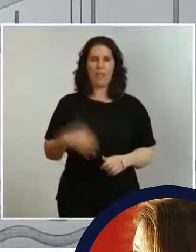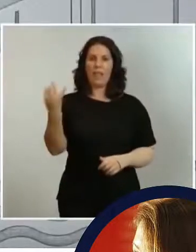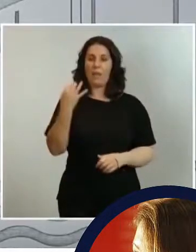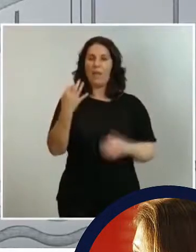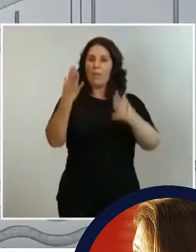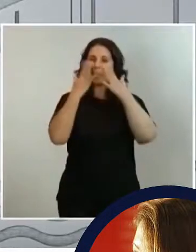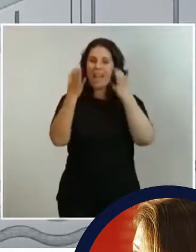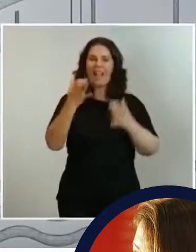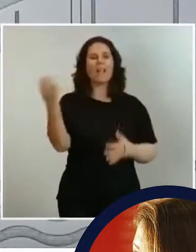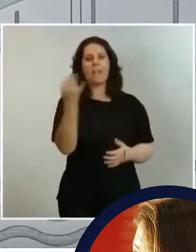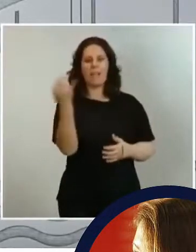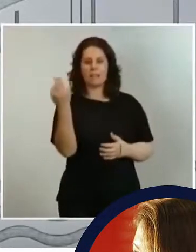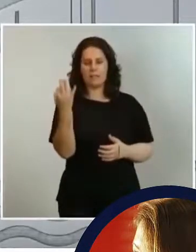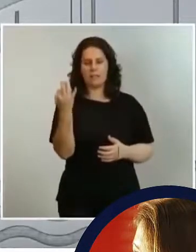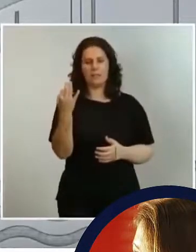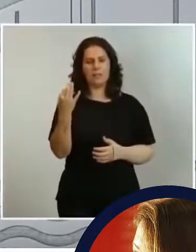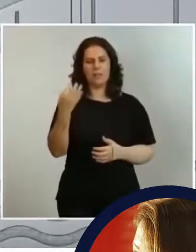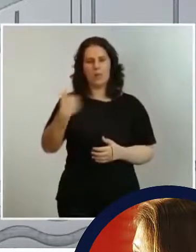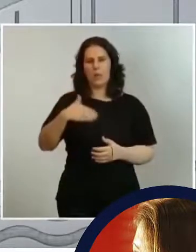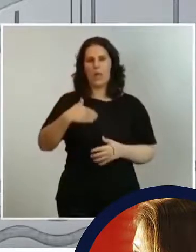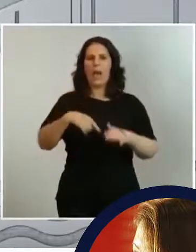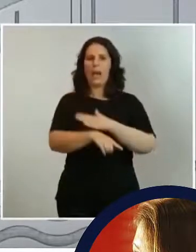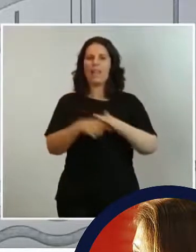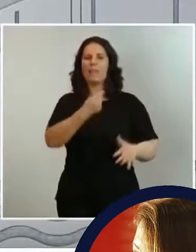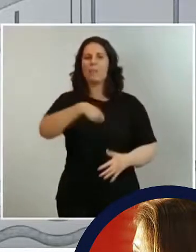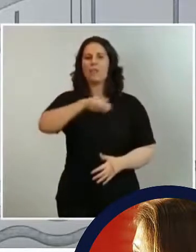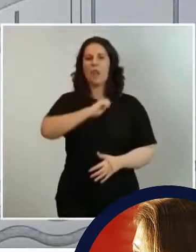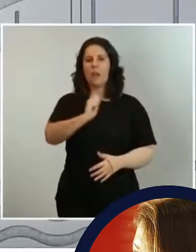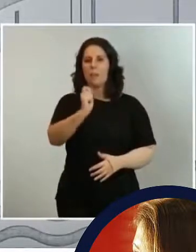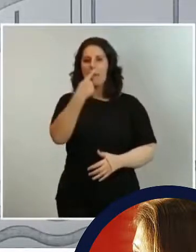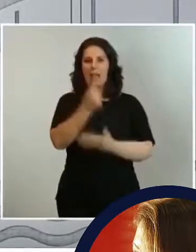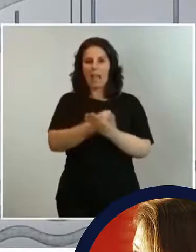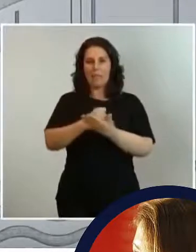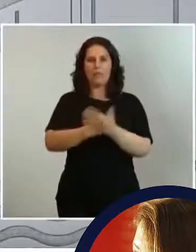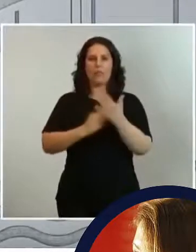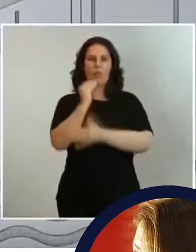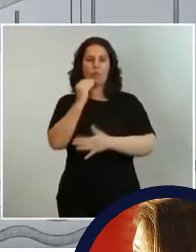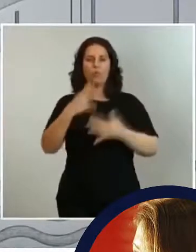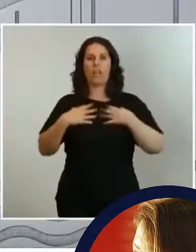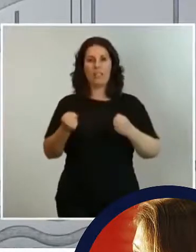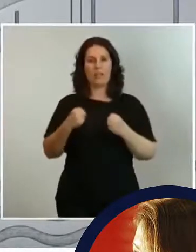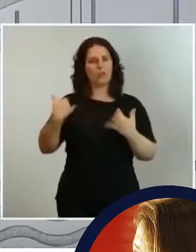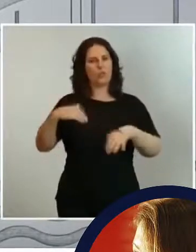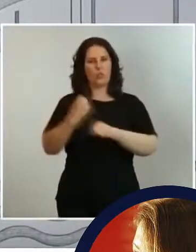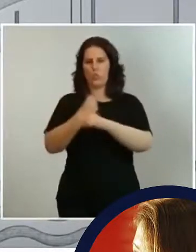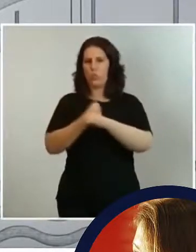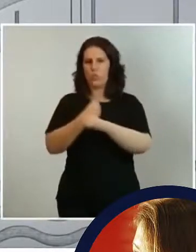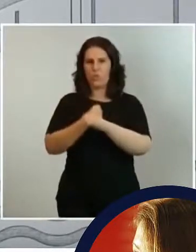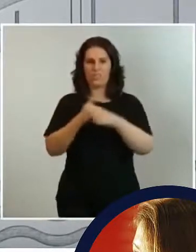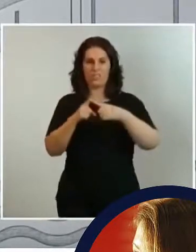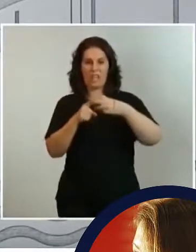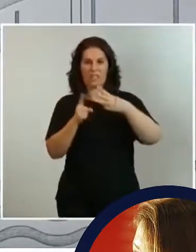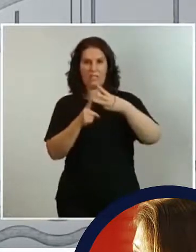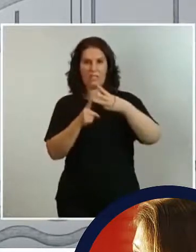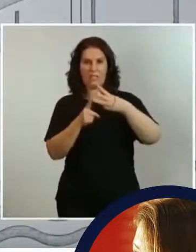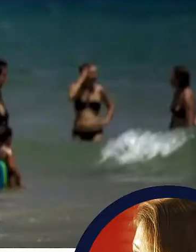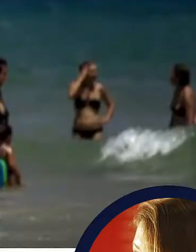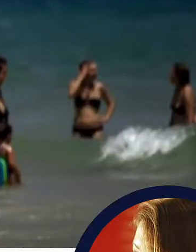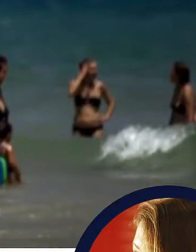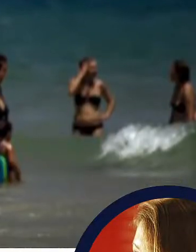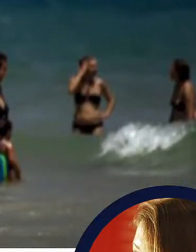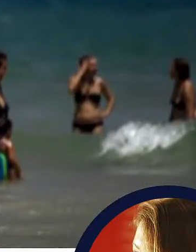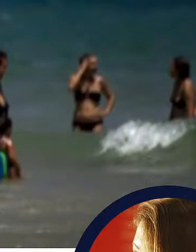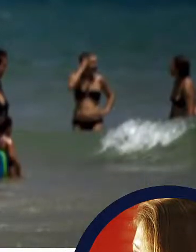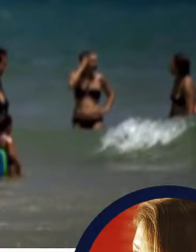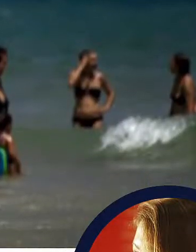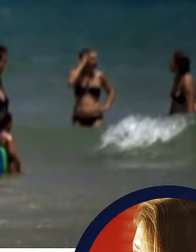ahorita se están identificando alrededor del 70% de los casos. Eso es muchísimo. Esto significa que los sistemas de control